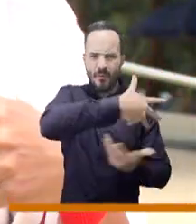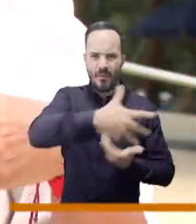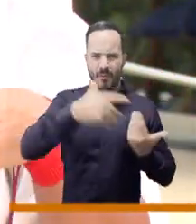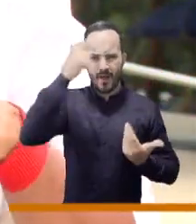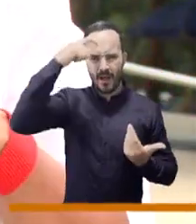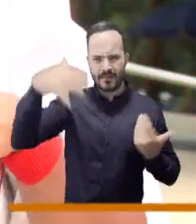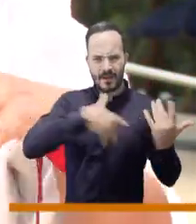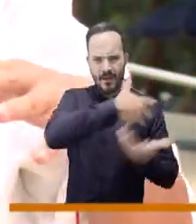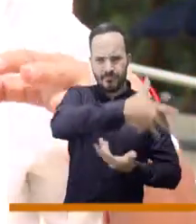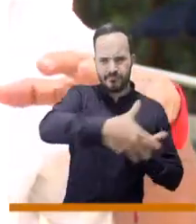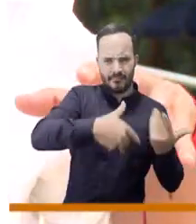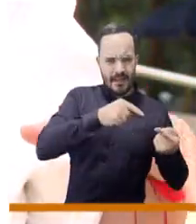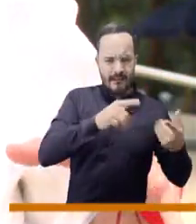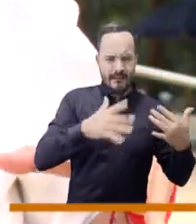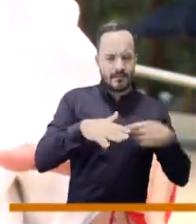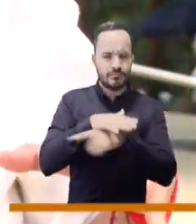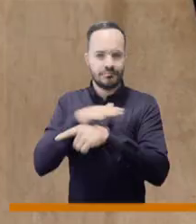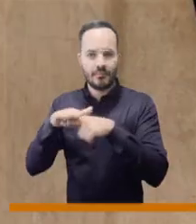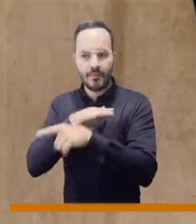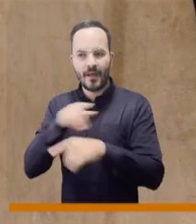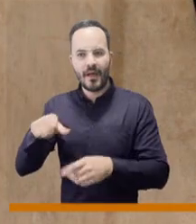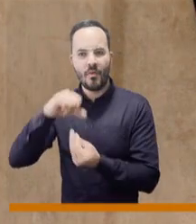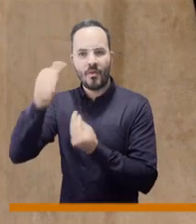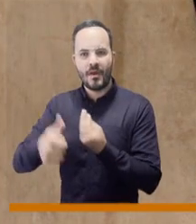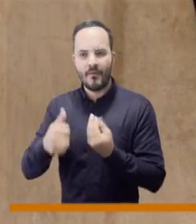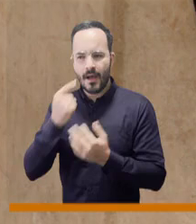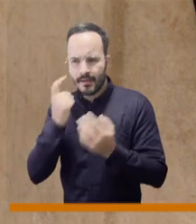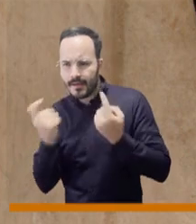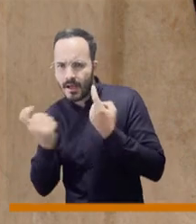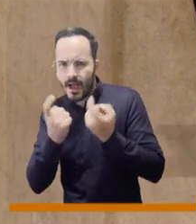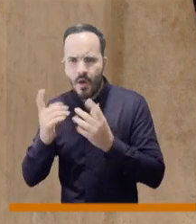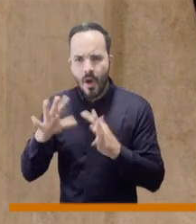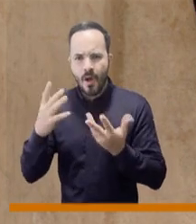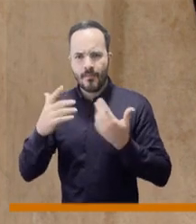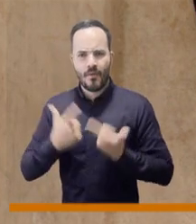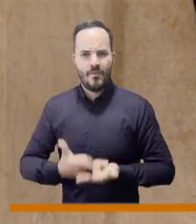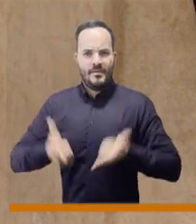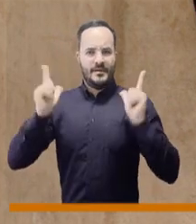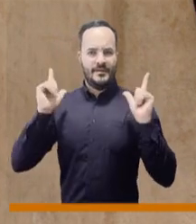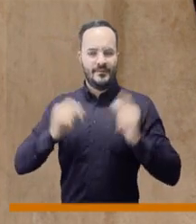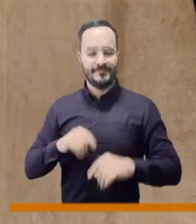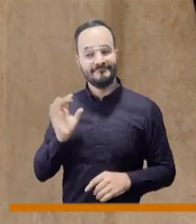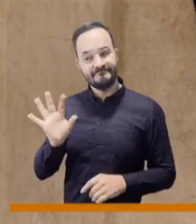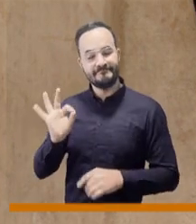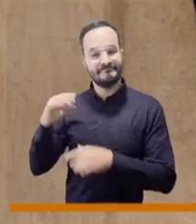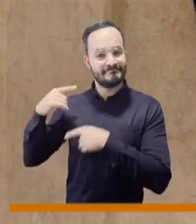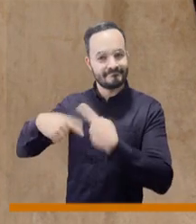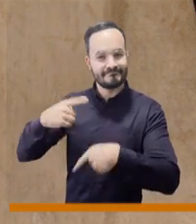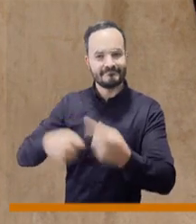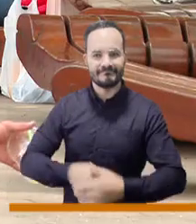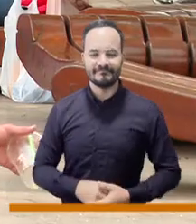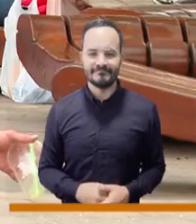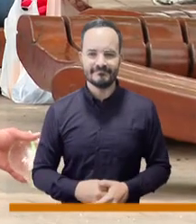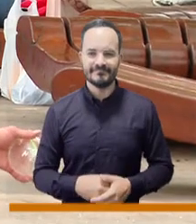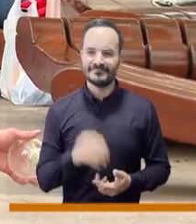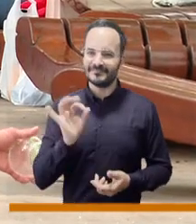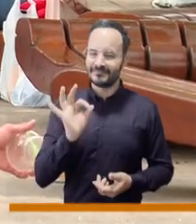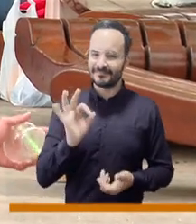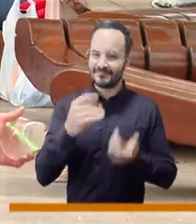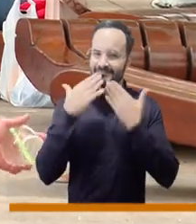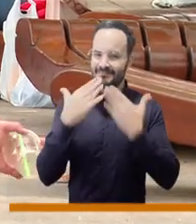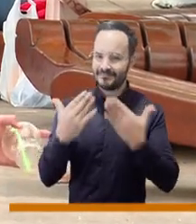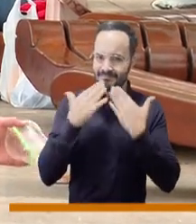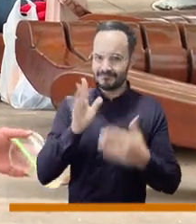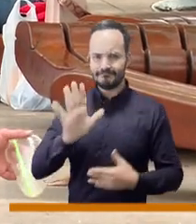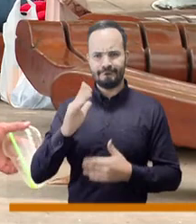Urabá intentando crear lugares de libertad, lugares libertarios. Y ya vamos a hablar acerca precisamente de todo ese discurso